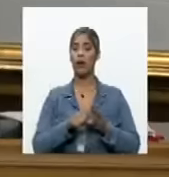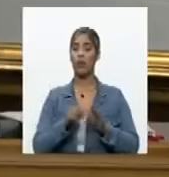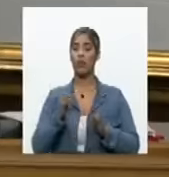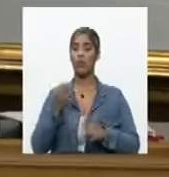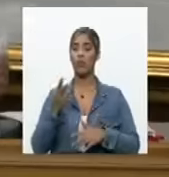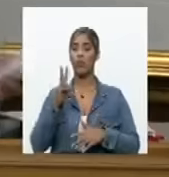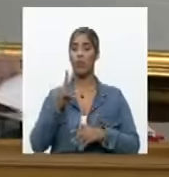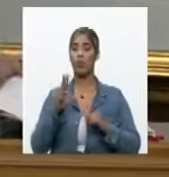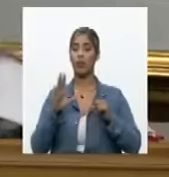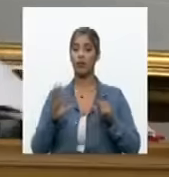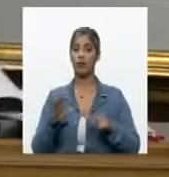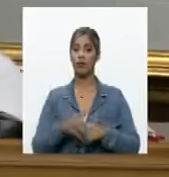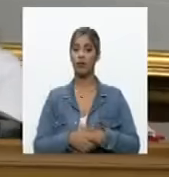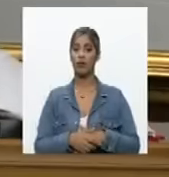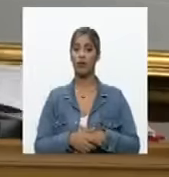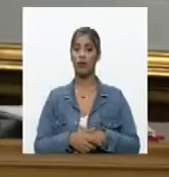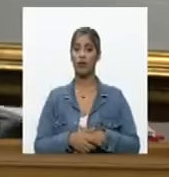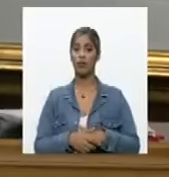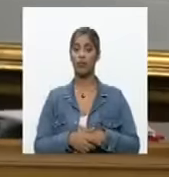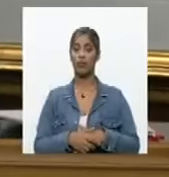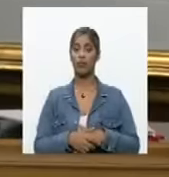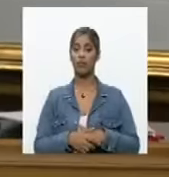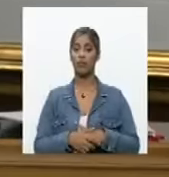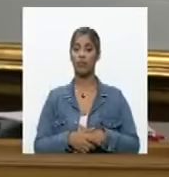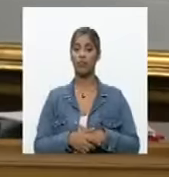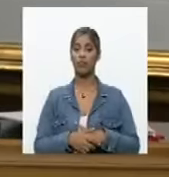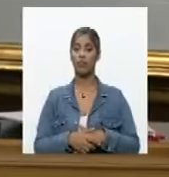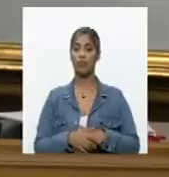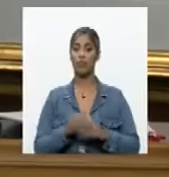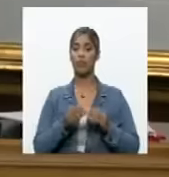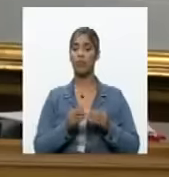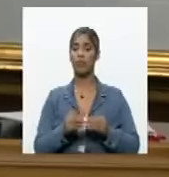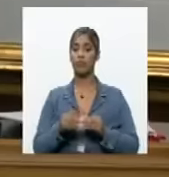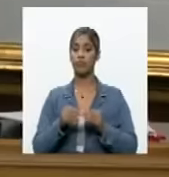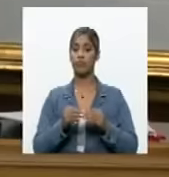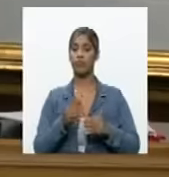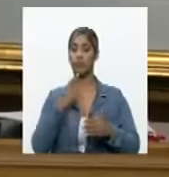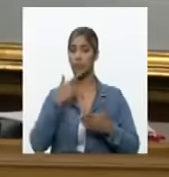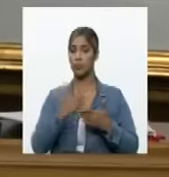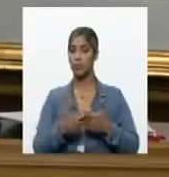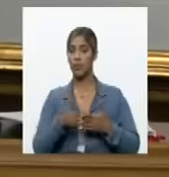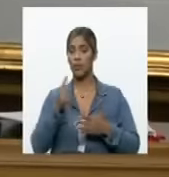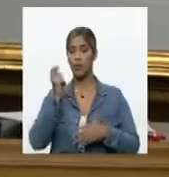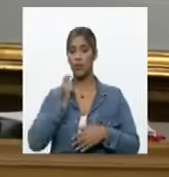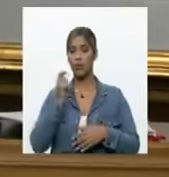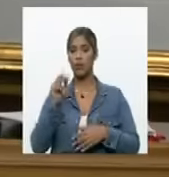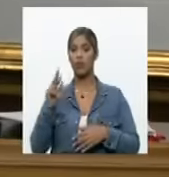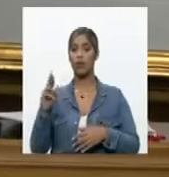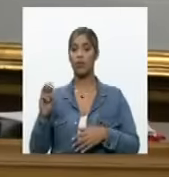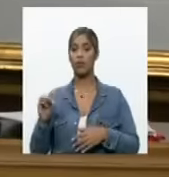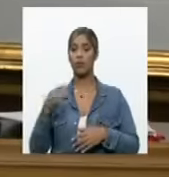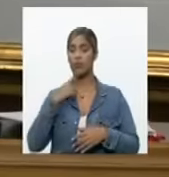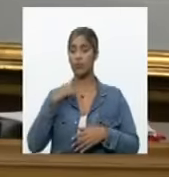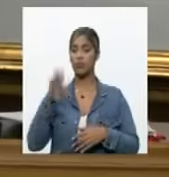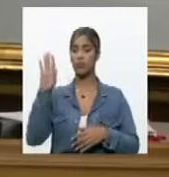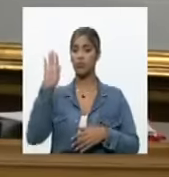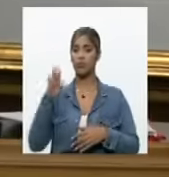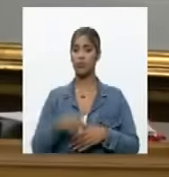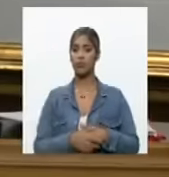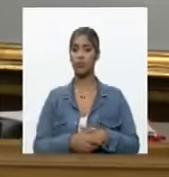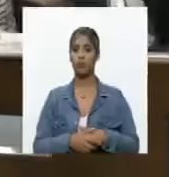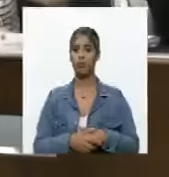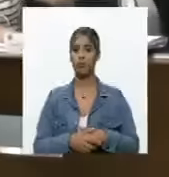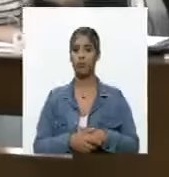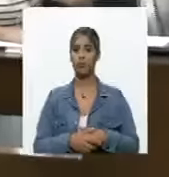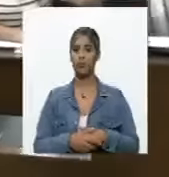número 27 con la modificación solicitada por el diputado Molina, sírvanse a manifestarlo con la señal de